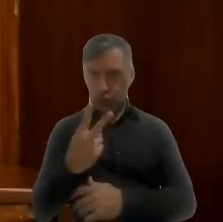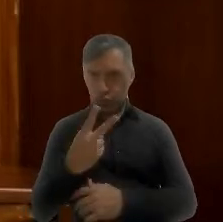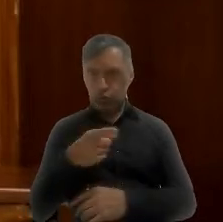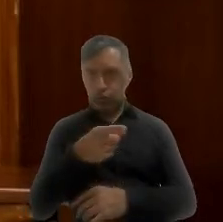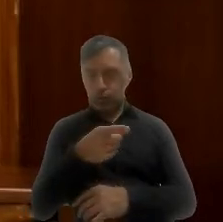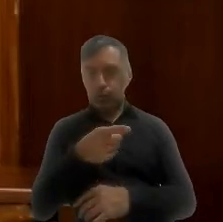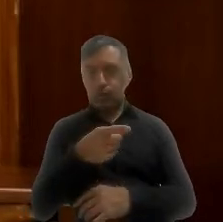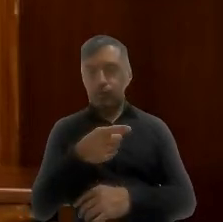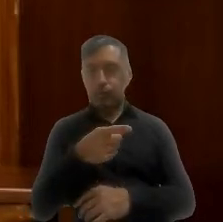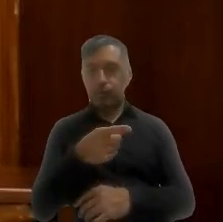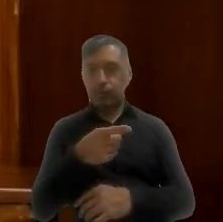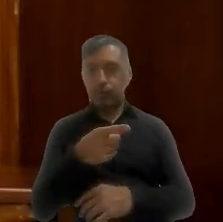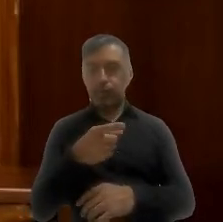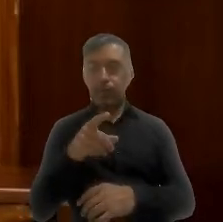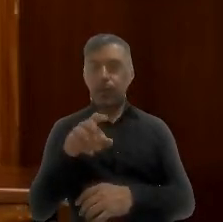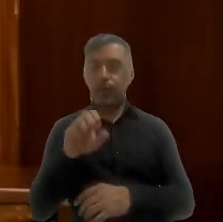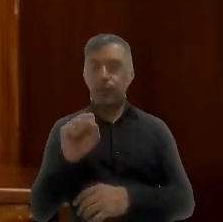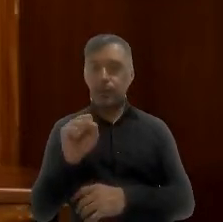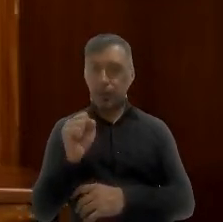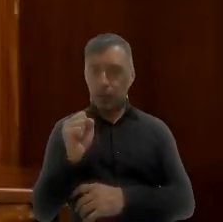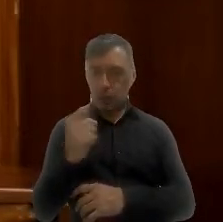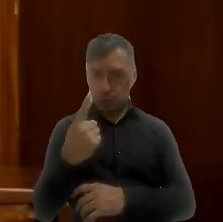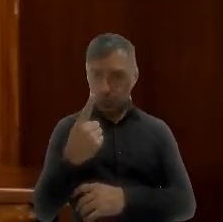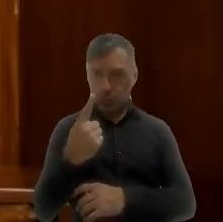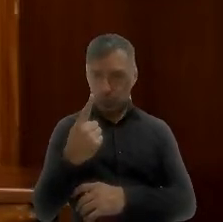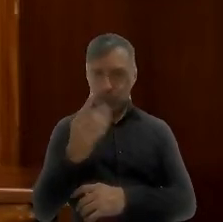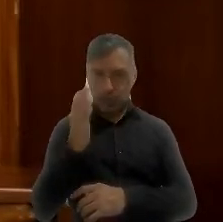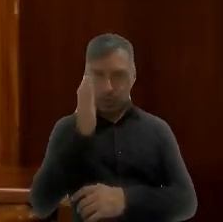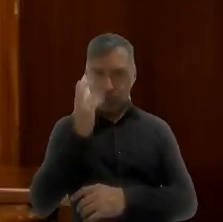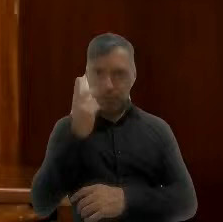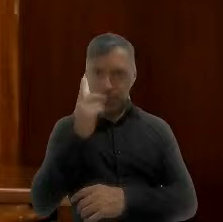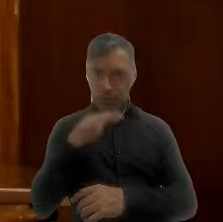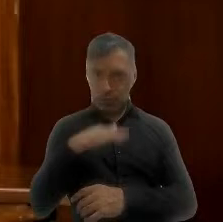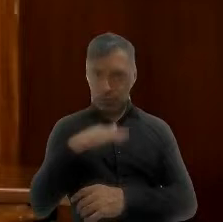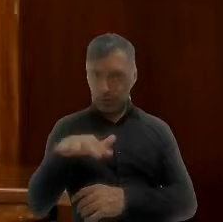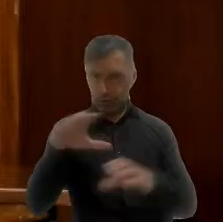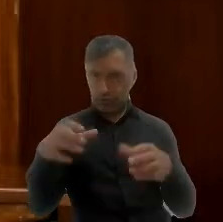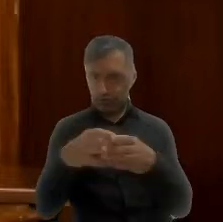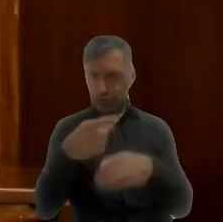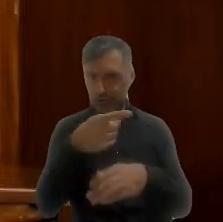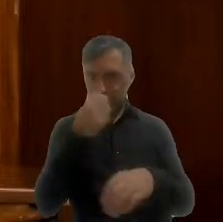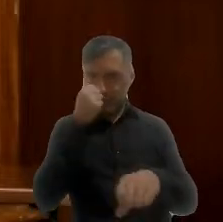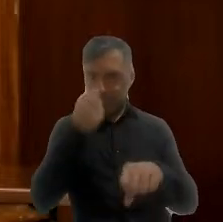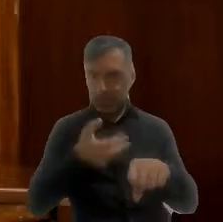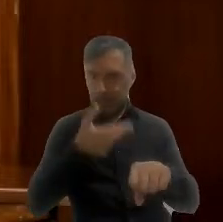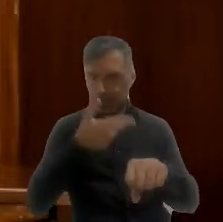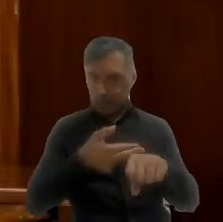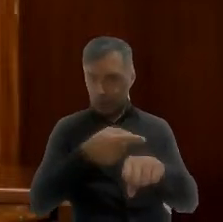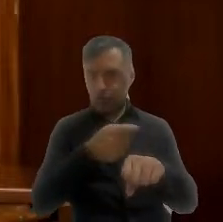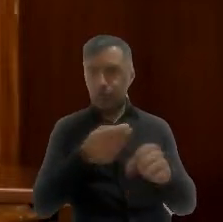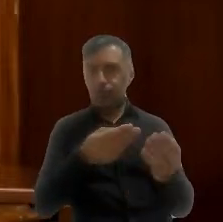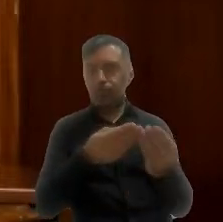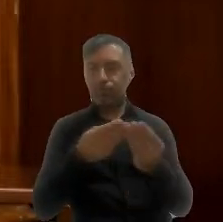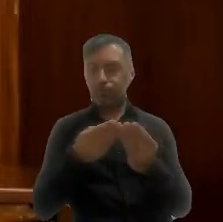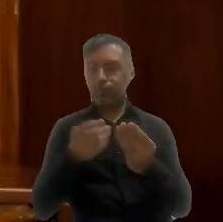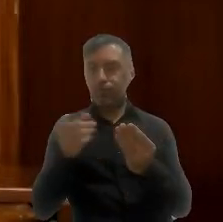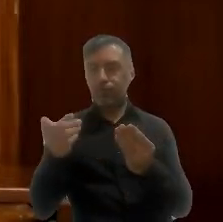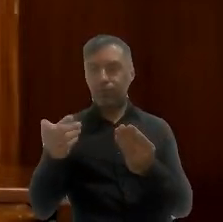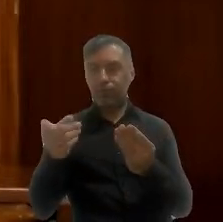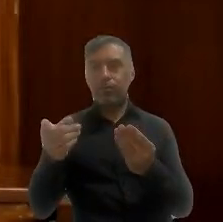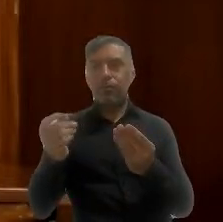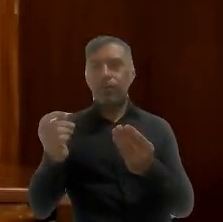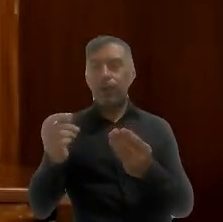la 61ª legislatura enviaron la iniciativa de decreto a la presidenta de la